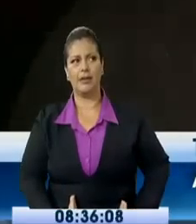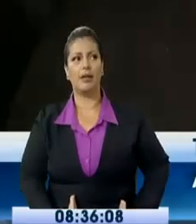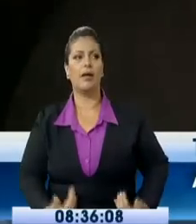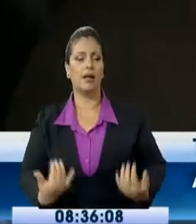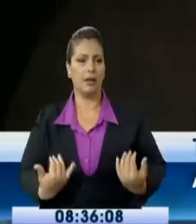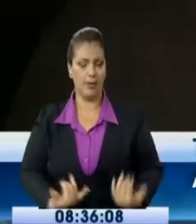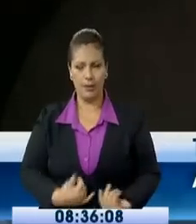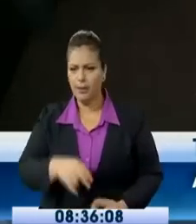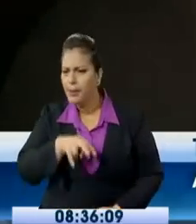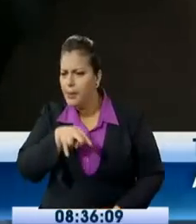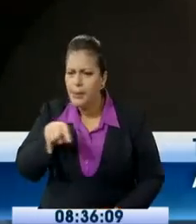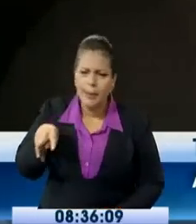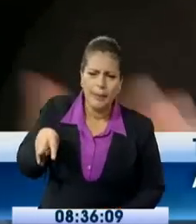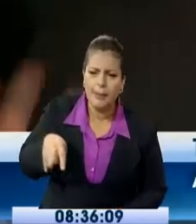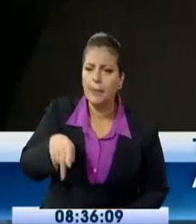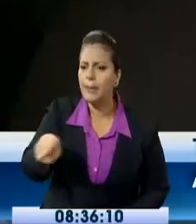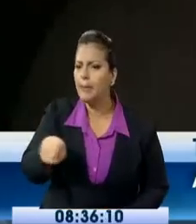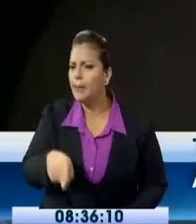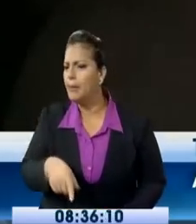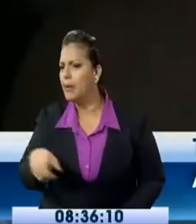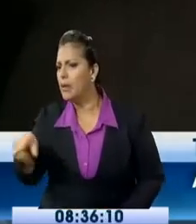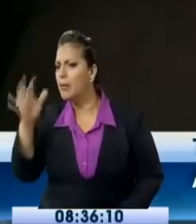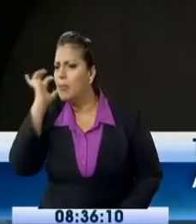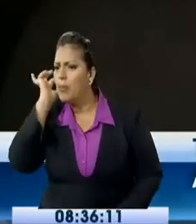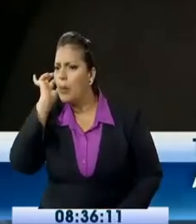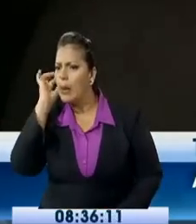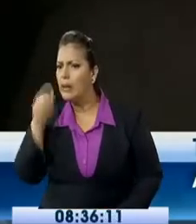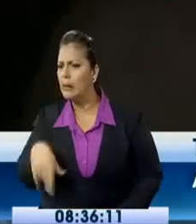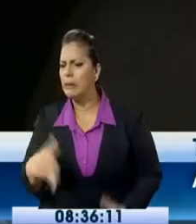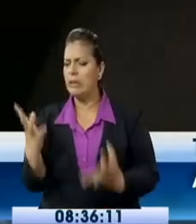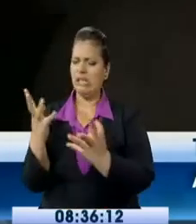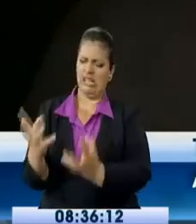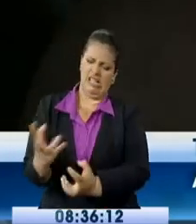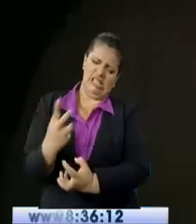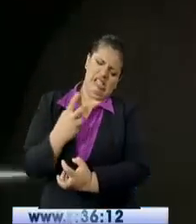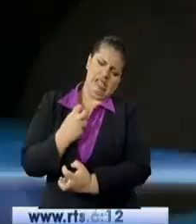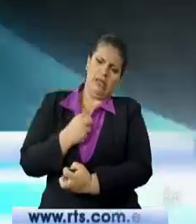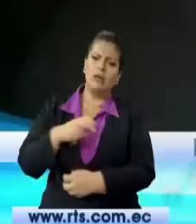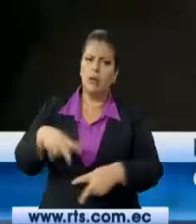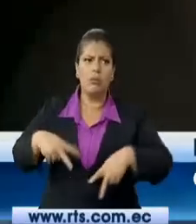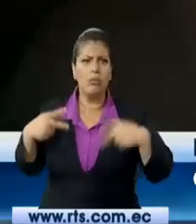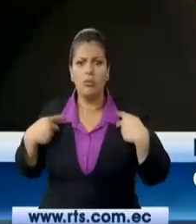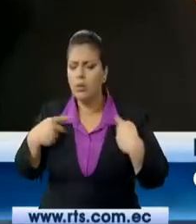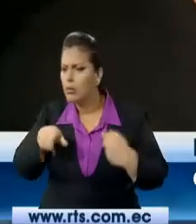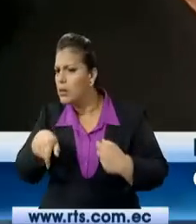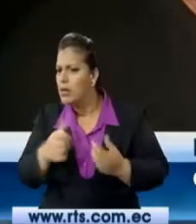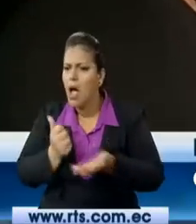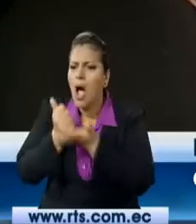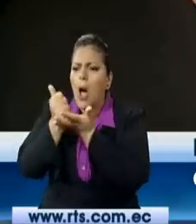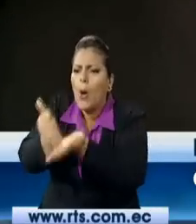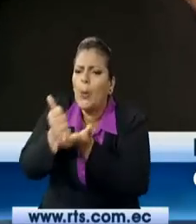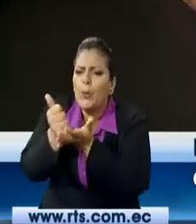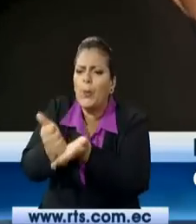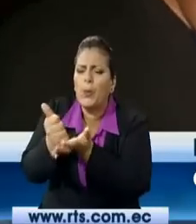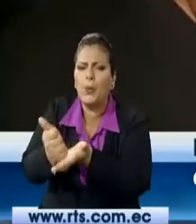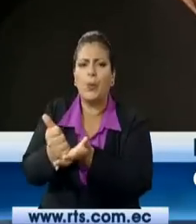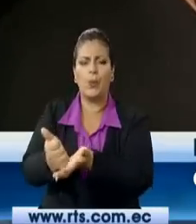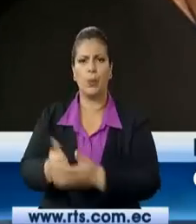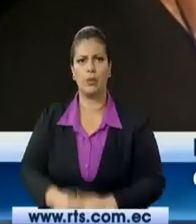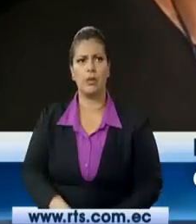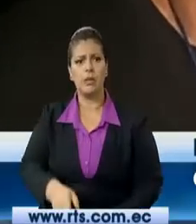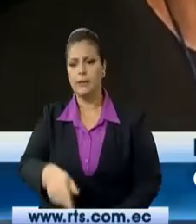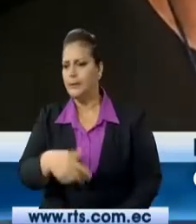extraímos a la persona que estaba ahí, que era una señora. Sí, todavía con signos estables, presentes. Tuvimos que